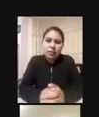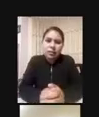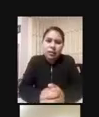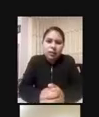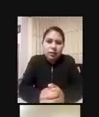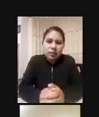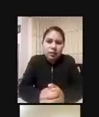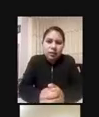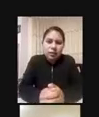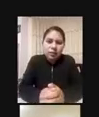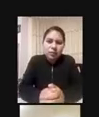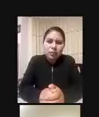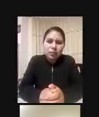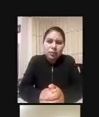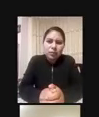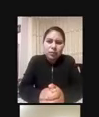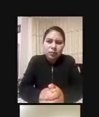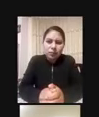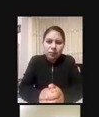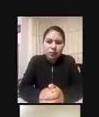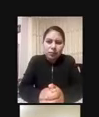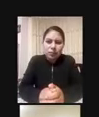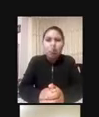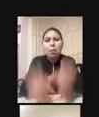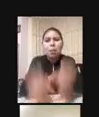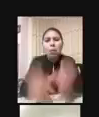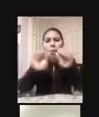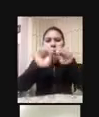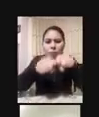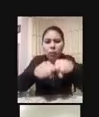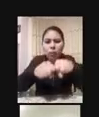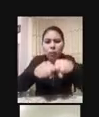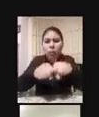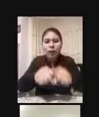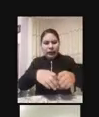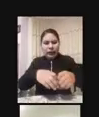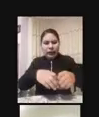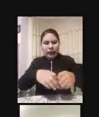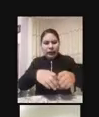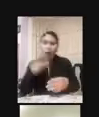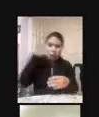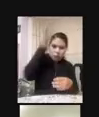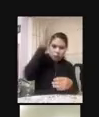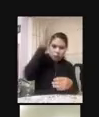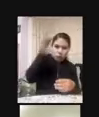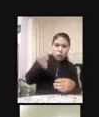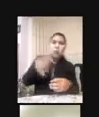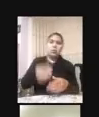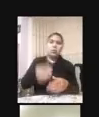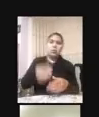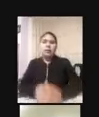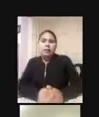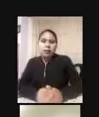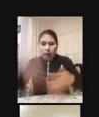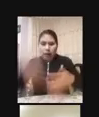sistema inmune desarrollado, puede causar afecciones cardíacas a futuro. Por eso es bastante importante el